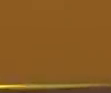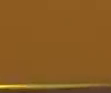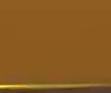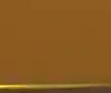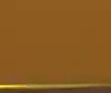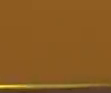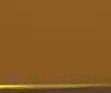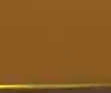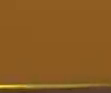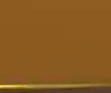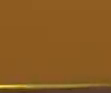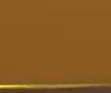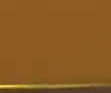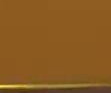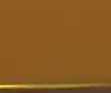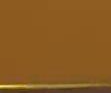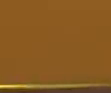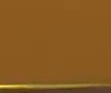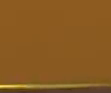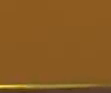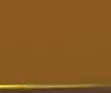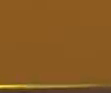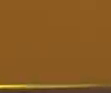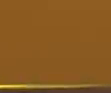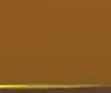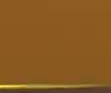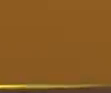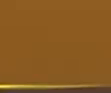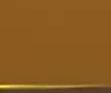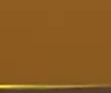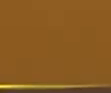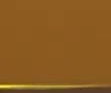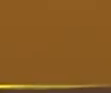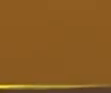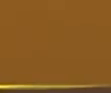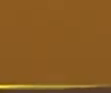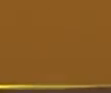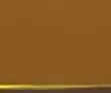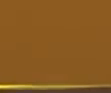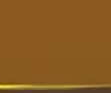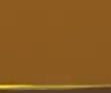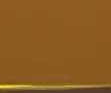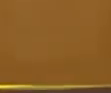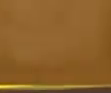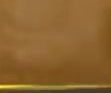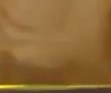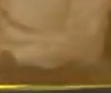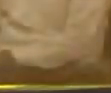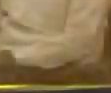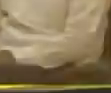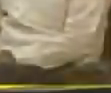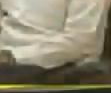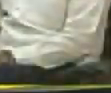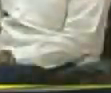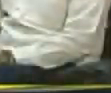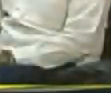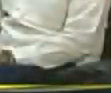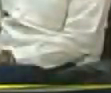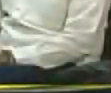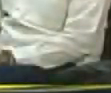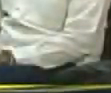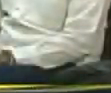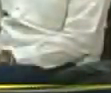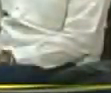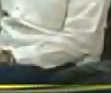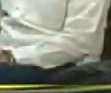hoy recibo mi hogar, en el cual está distribuido por tres cuartos, dos baños, sala, comedor,